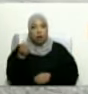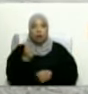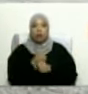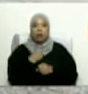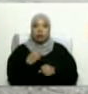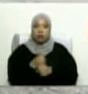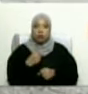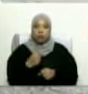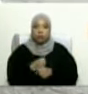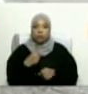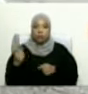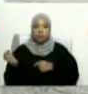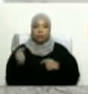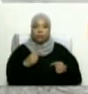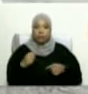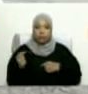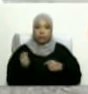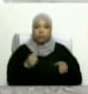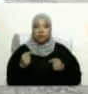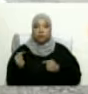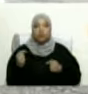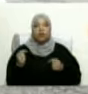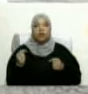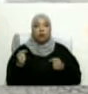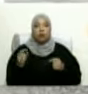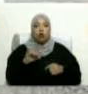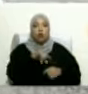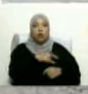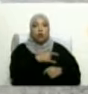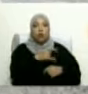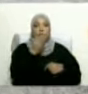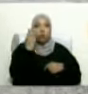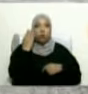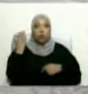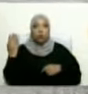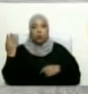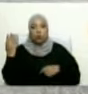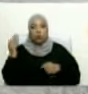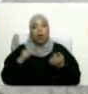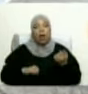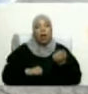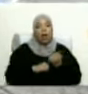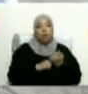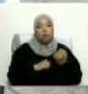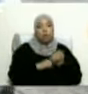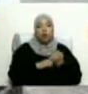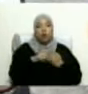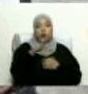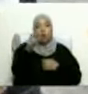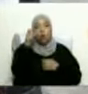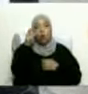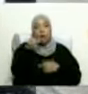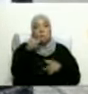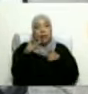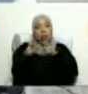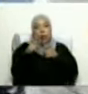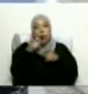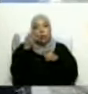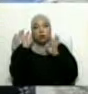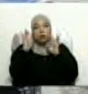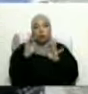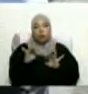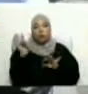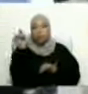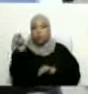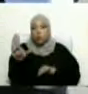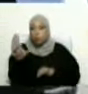Ángel Antunes, quien es profesor universitario, y nos habla de este apoyo que le brinda esta consulta nacional que se va a realizar acá